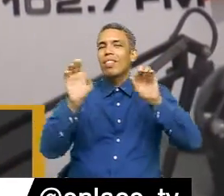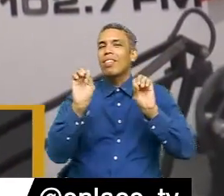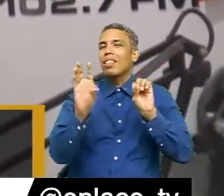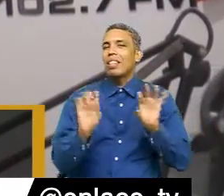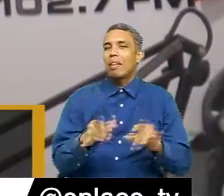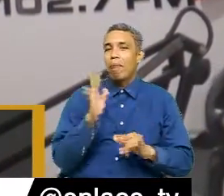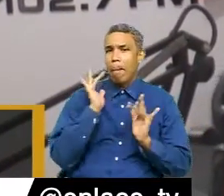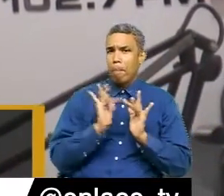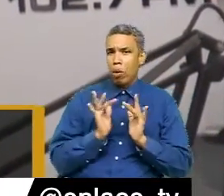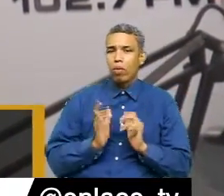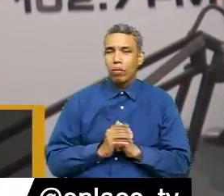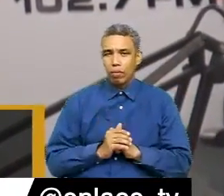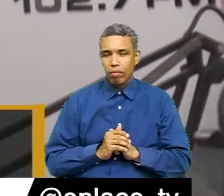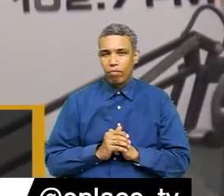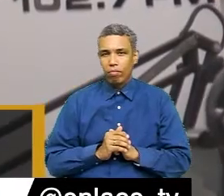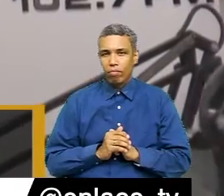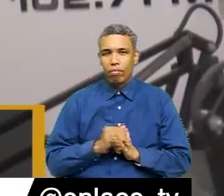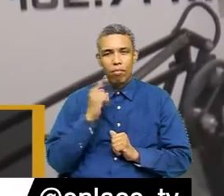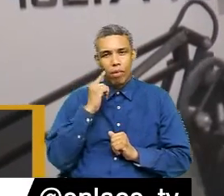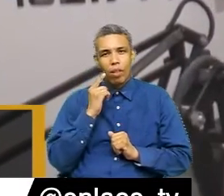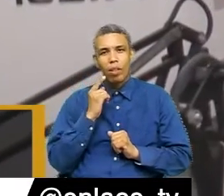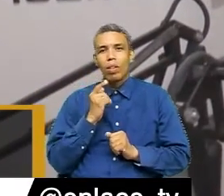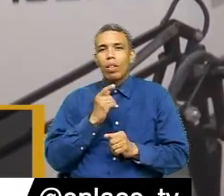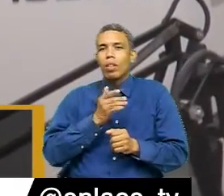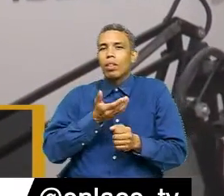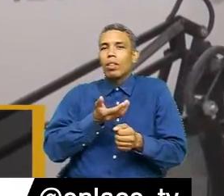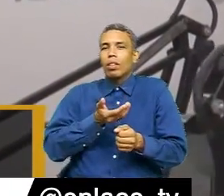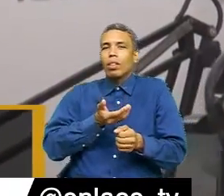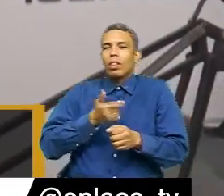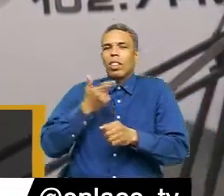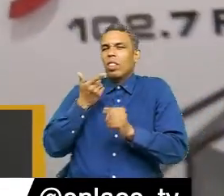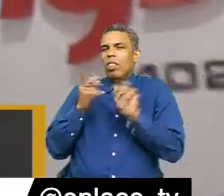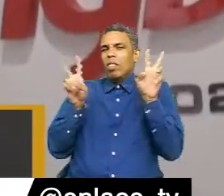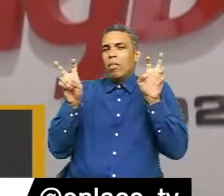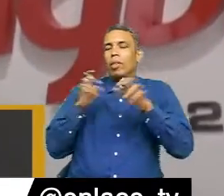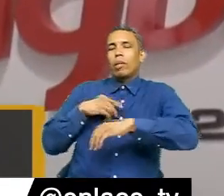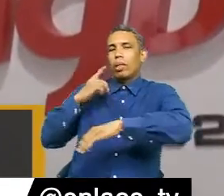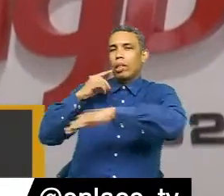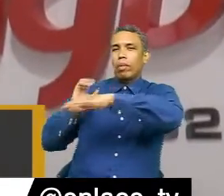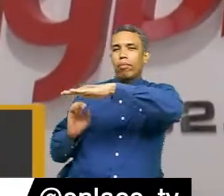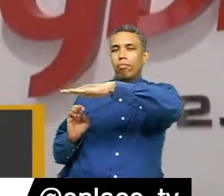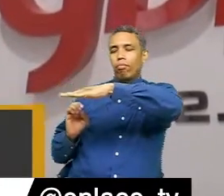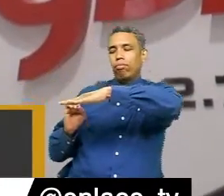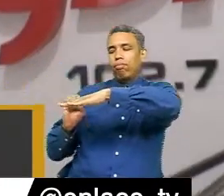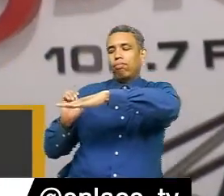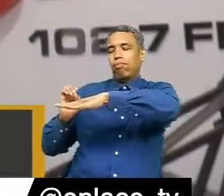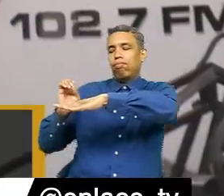no de Adolfo Echeverría, sino de una actriz y cantante. Se llama Ana Jaraba y aquí está